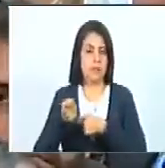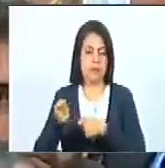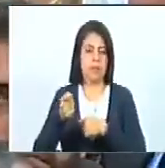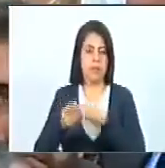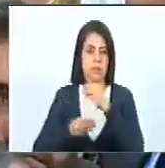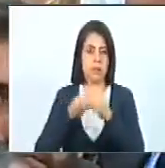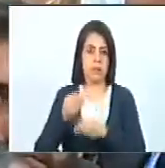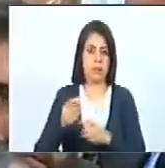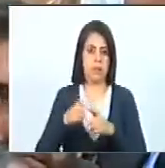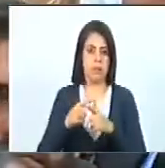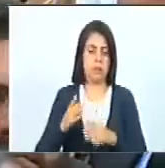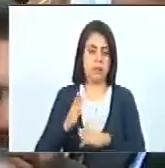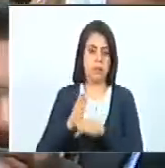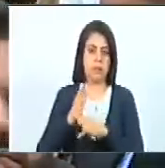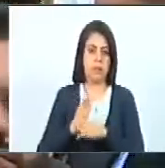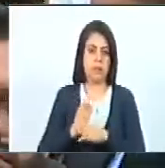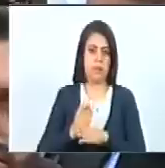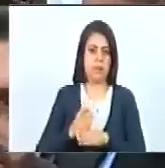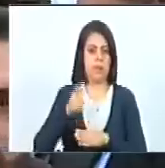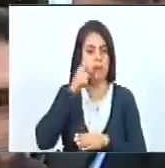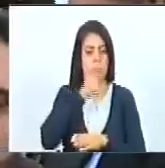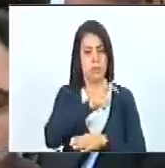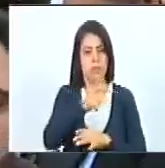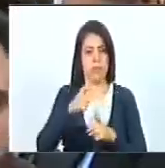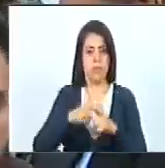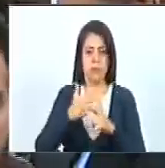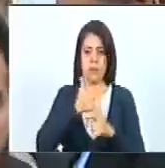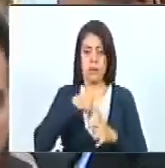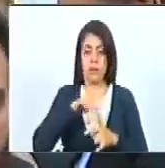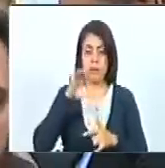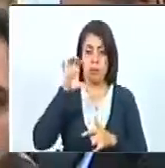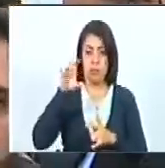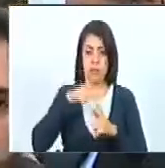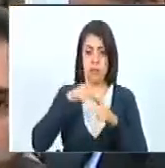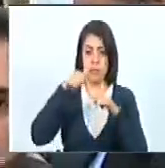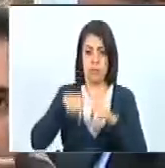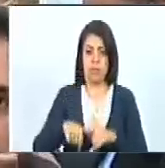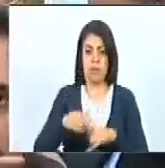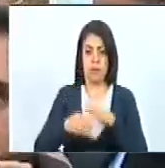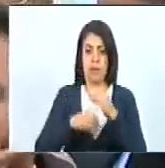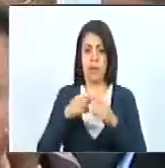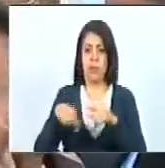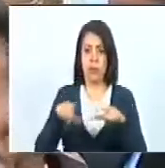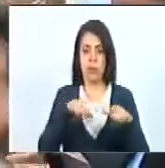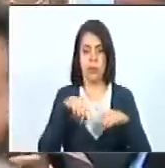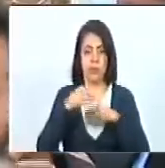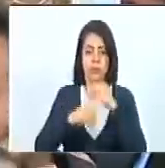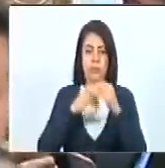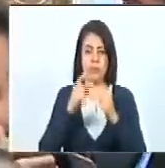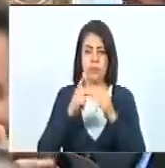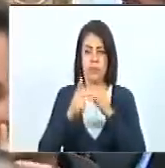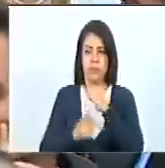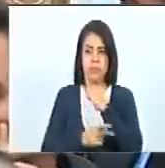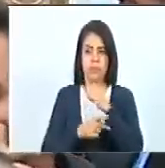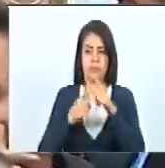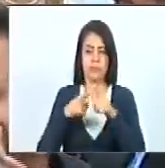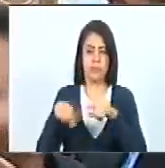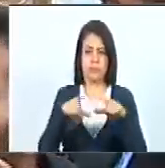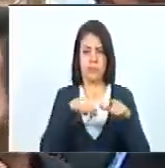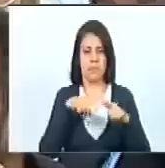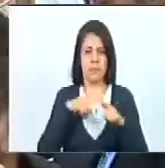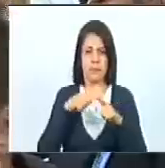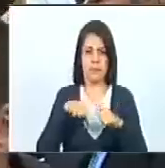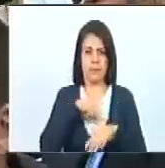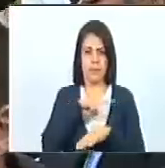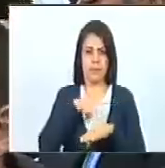que atenten contra la soberanía de nuestro estado. Allí en el parque Cerro Aucana, en el